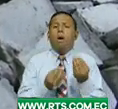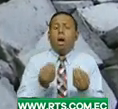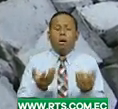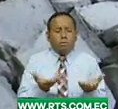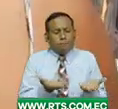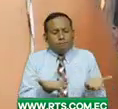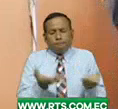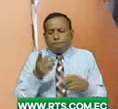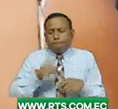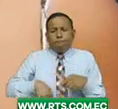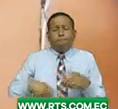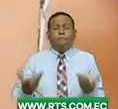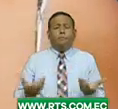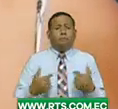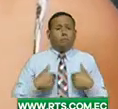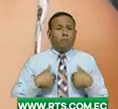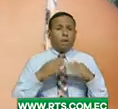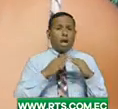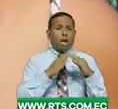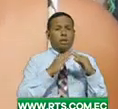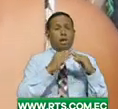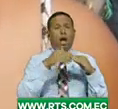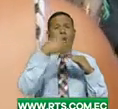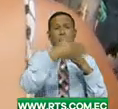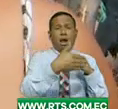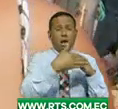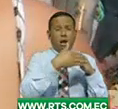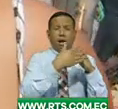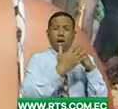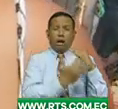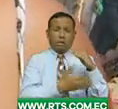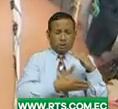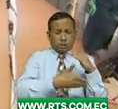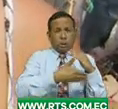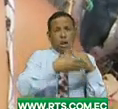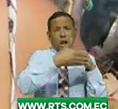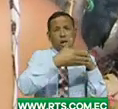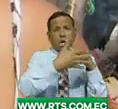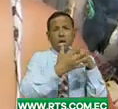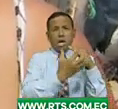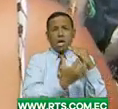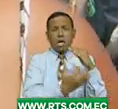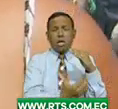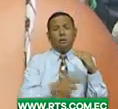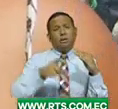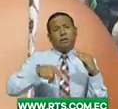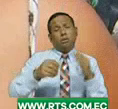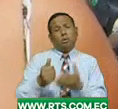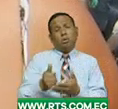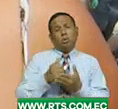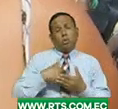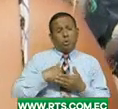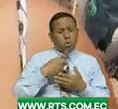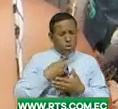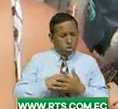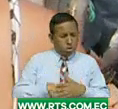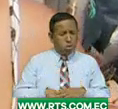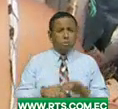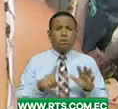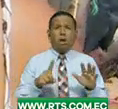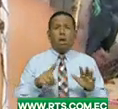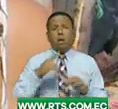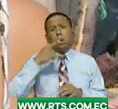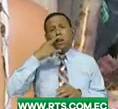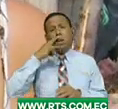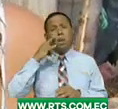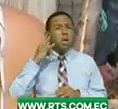hacerlo. A mí se me ha caído la pared del lado de atrás y necesito ver si me ayudan, porque de verdad que yo tengo mis 6 criaturas aquí, tengo una niña